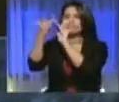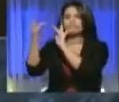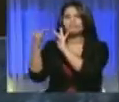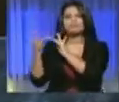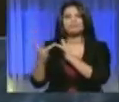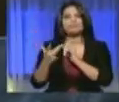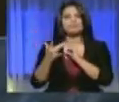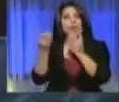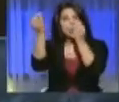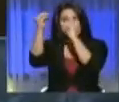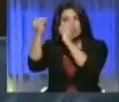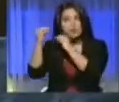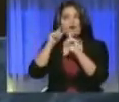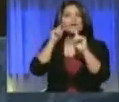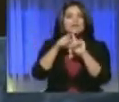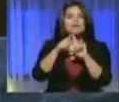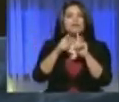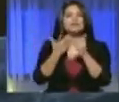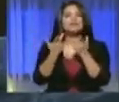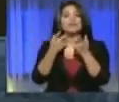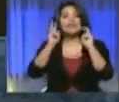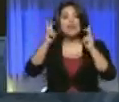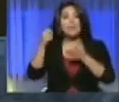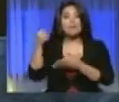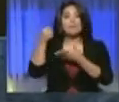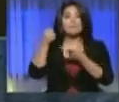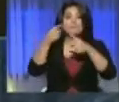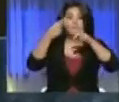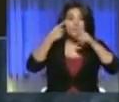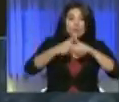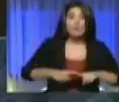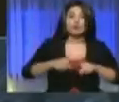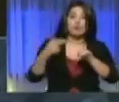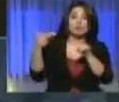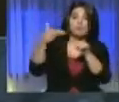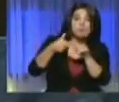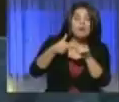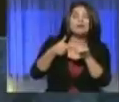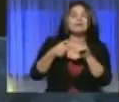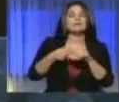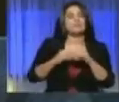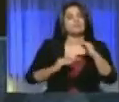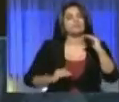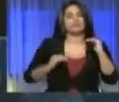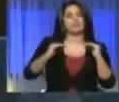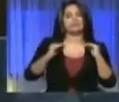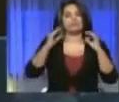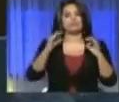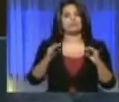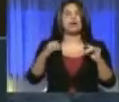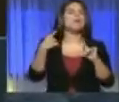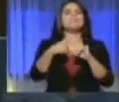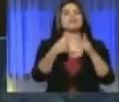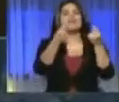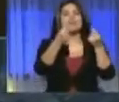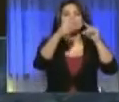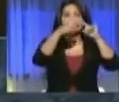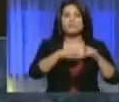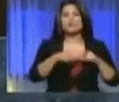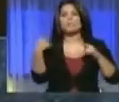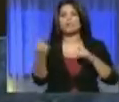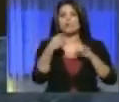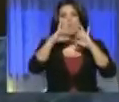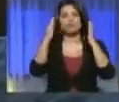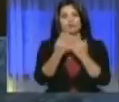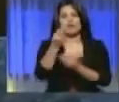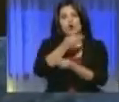estabilizando la inversión energética, el mercado, los precios, las finanzas y la economía del